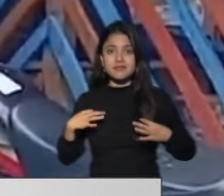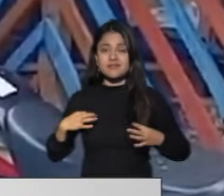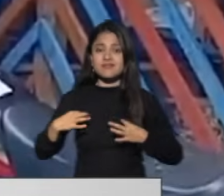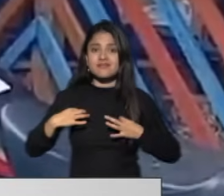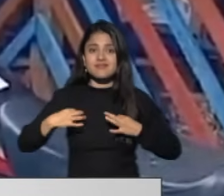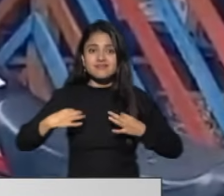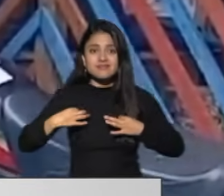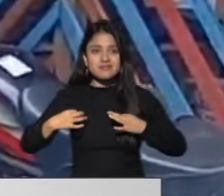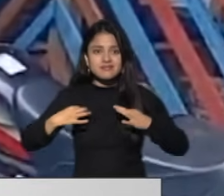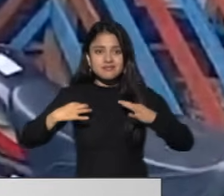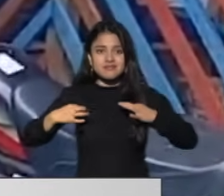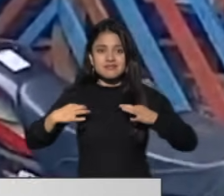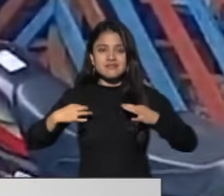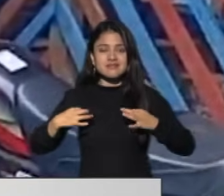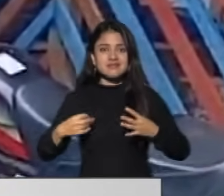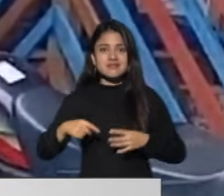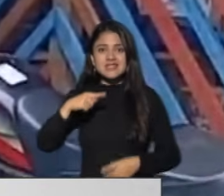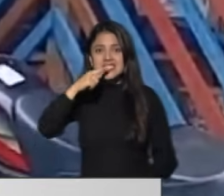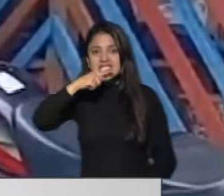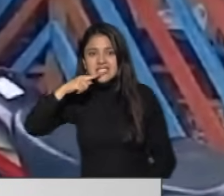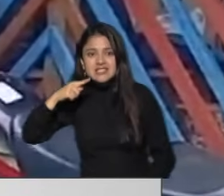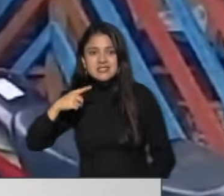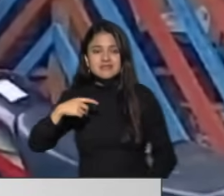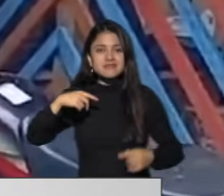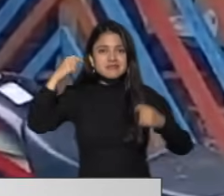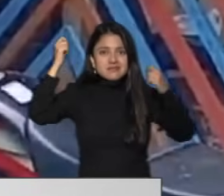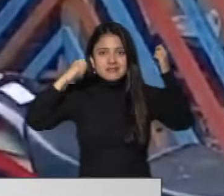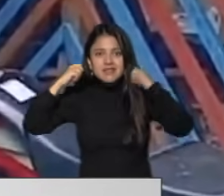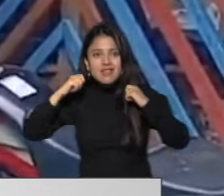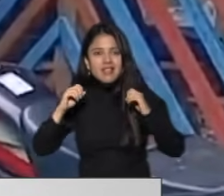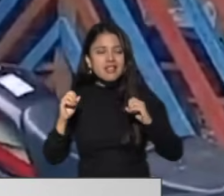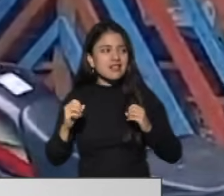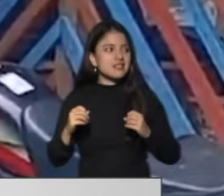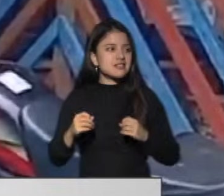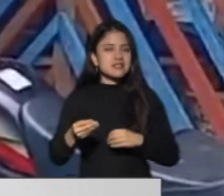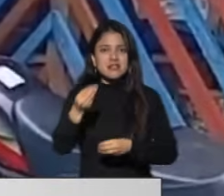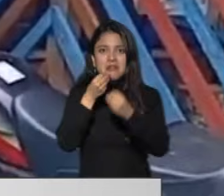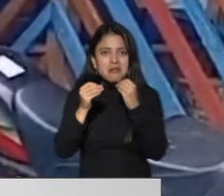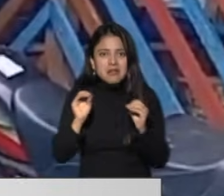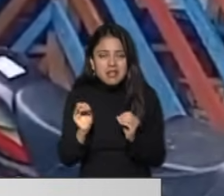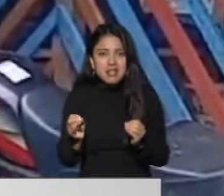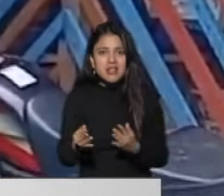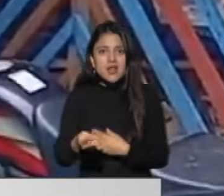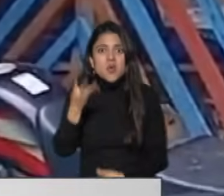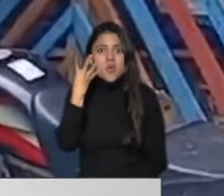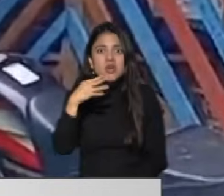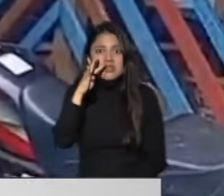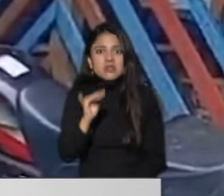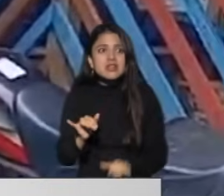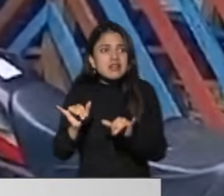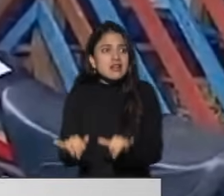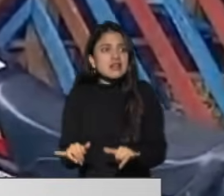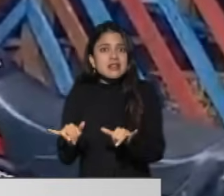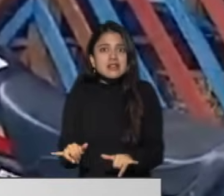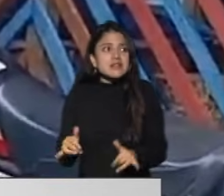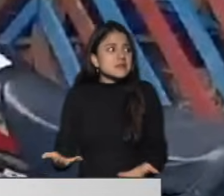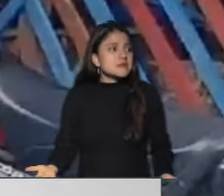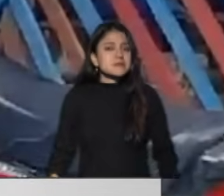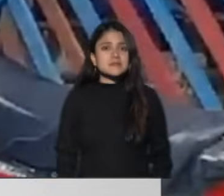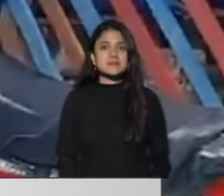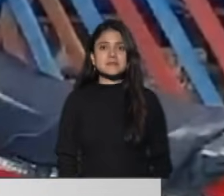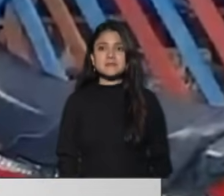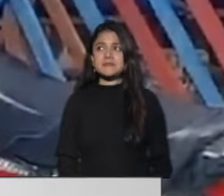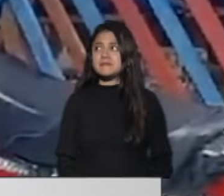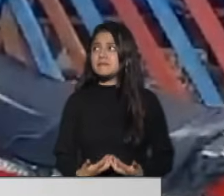4 días, sin cepillos, sin comida, y pues no. Estamos esperando aquí a ver